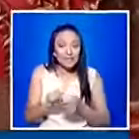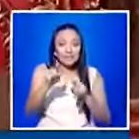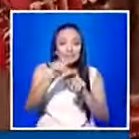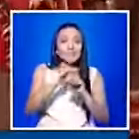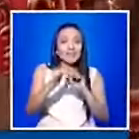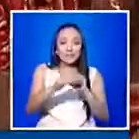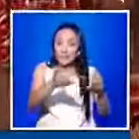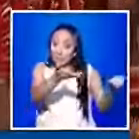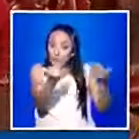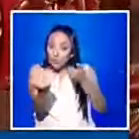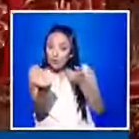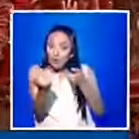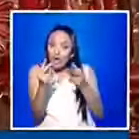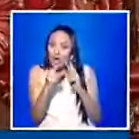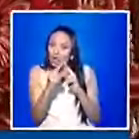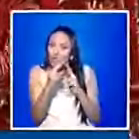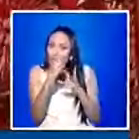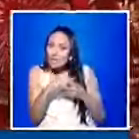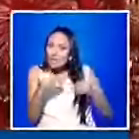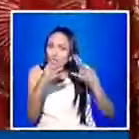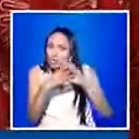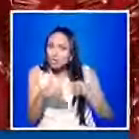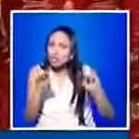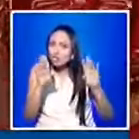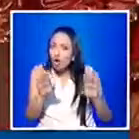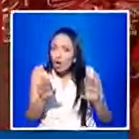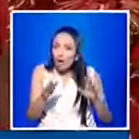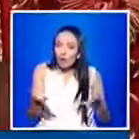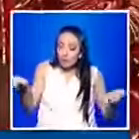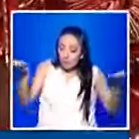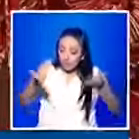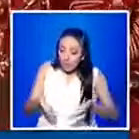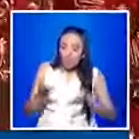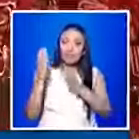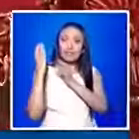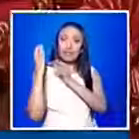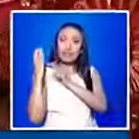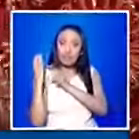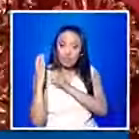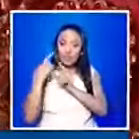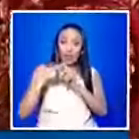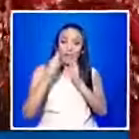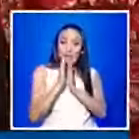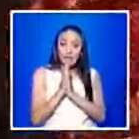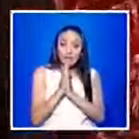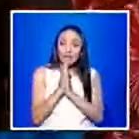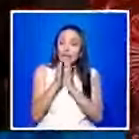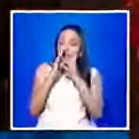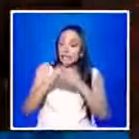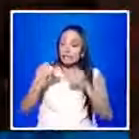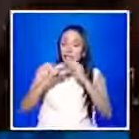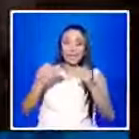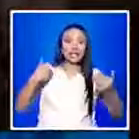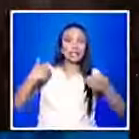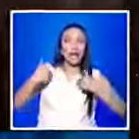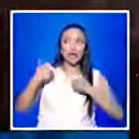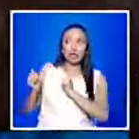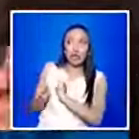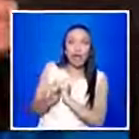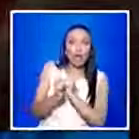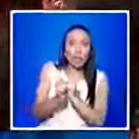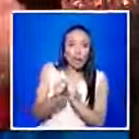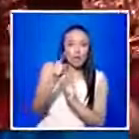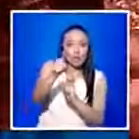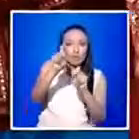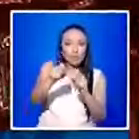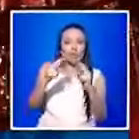invitamos acá a Santo Domingo, en donde podrán estar junto a leyendas nocturnas, en un recorrido teatralizado, donde podrán conocer un